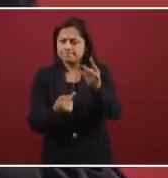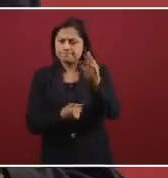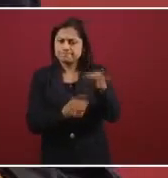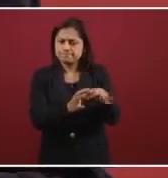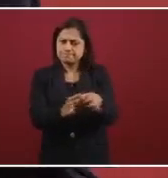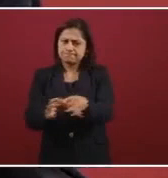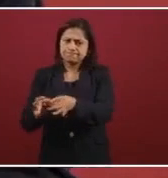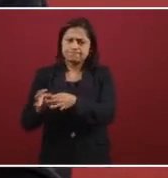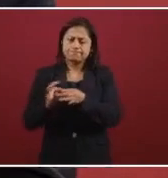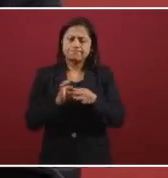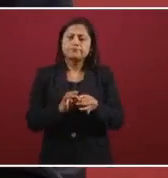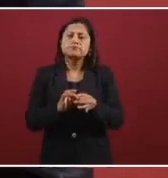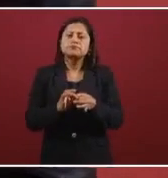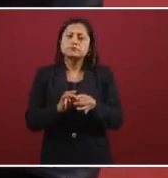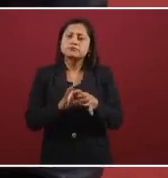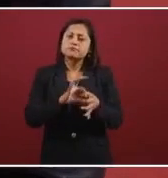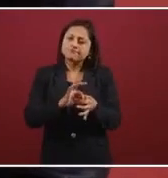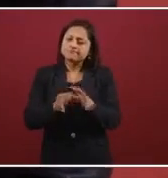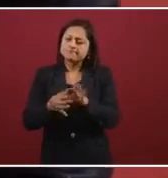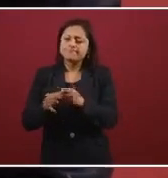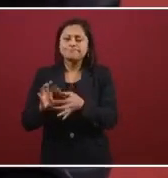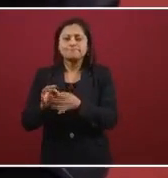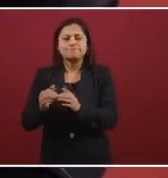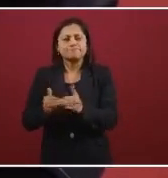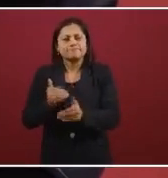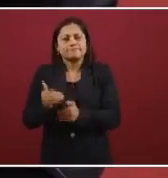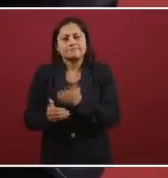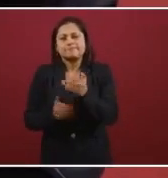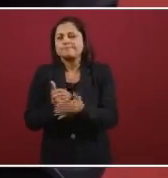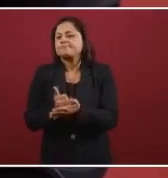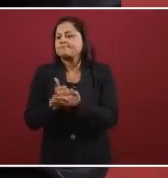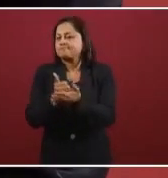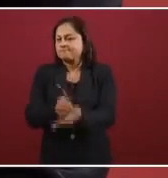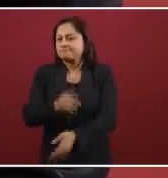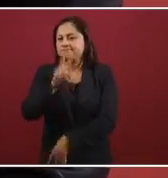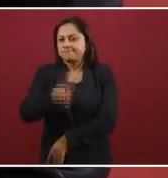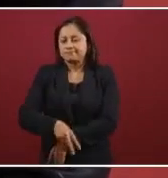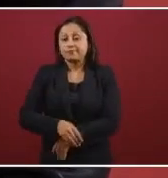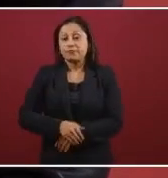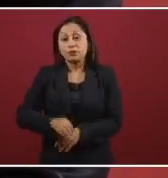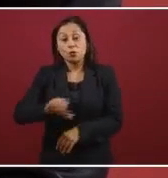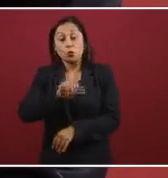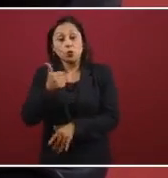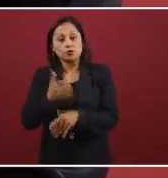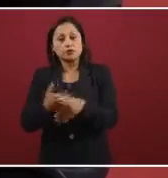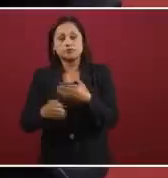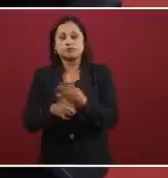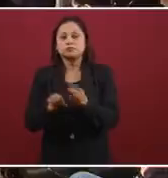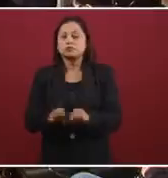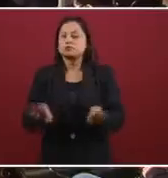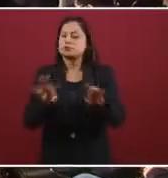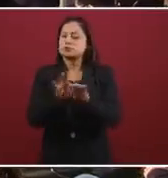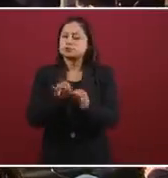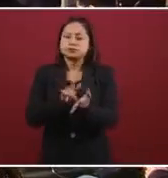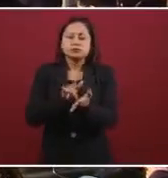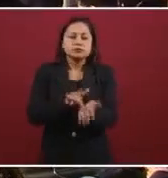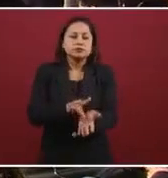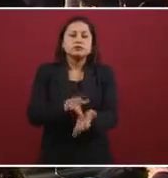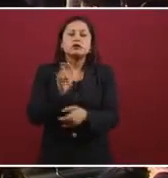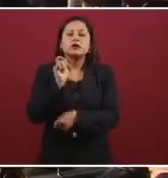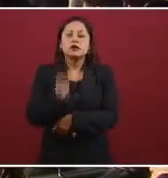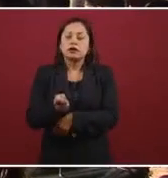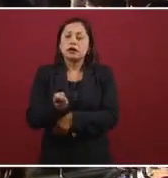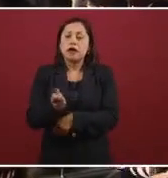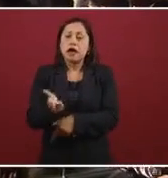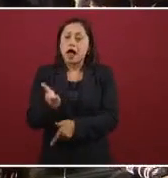ahora ya otro eslabón es el control de las armas, un planteamiento que se hizo en